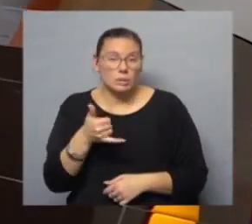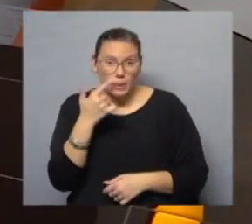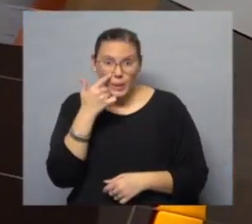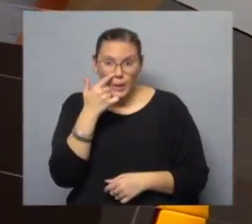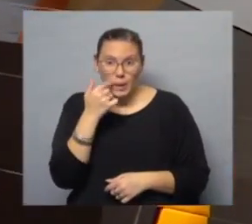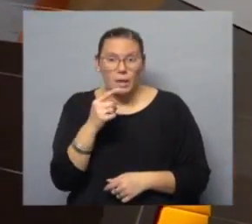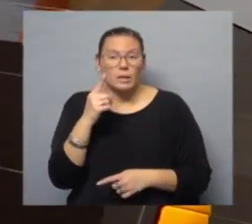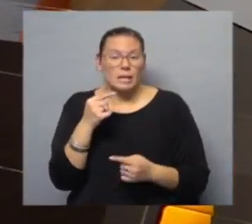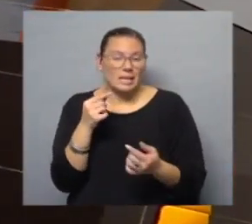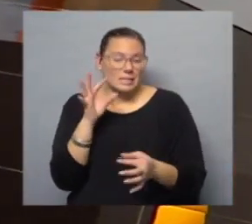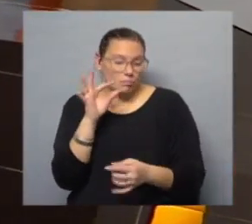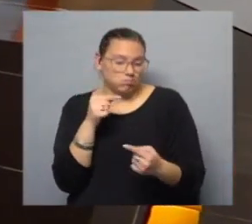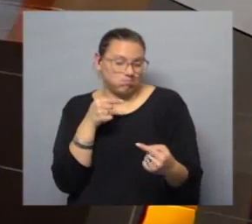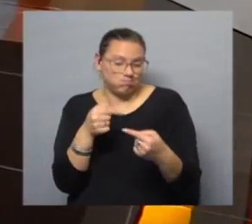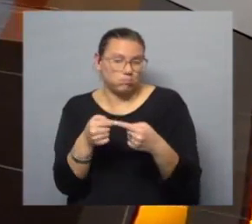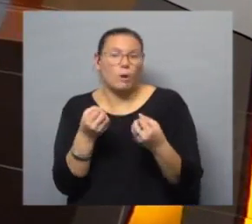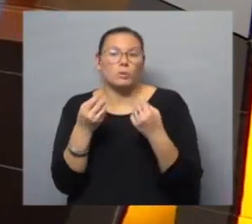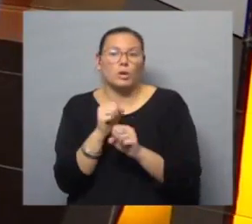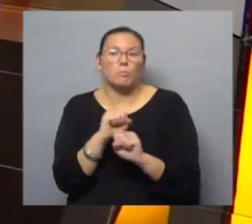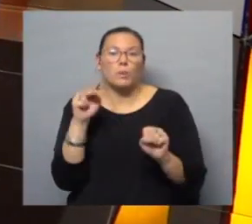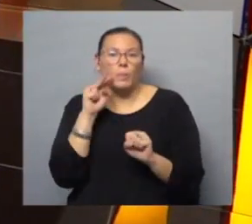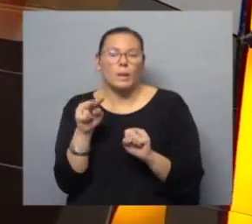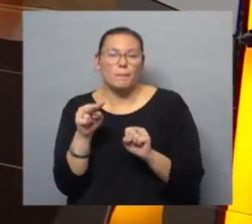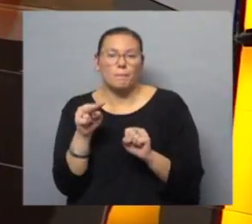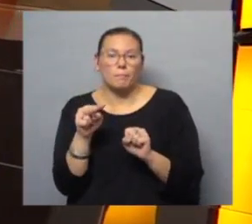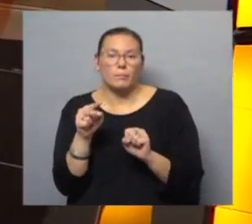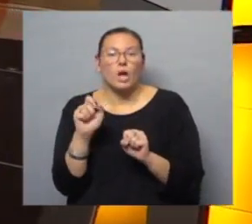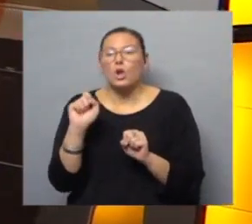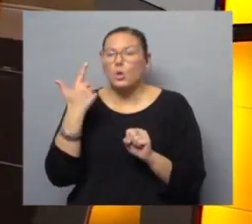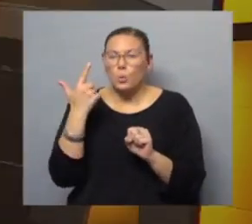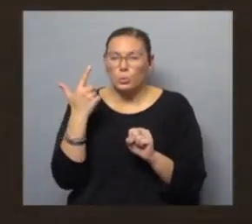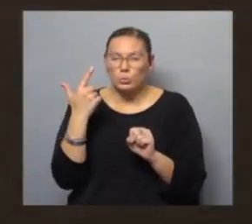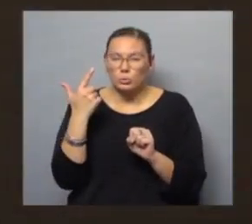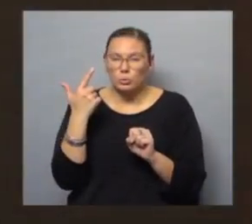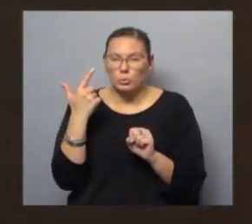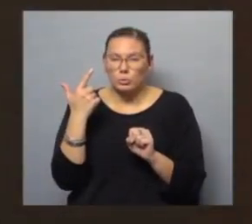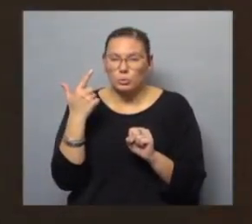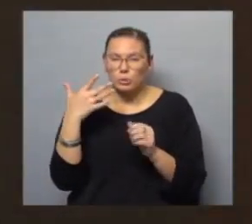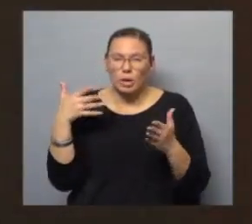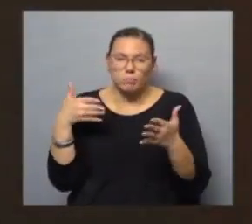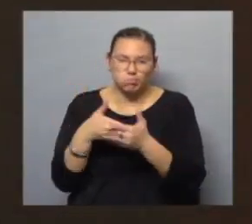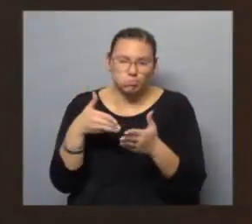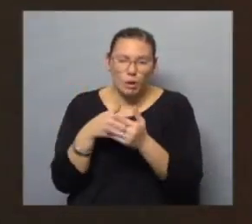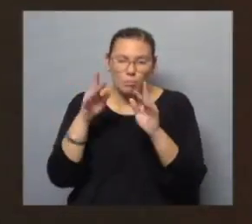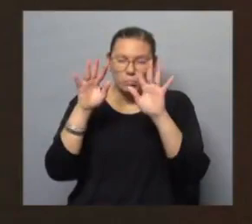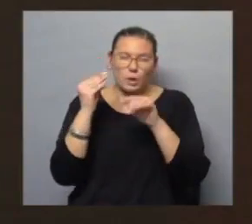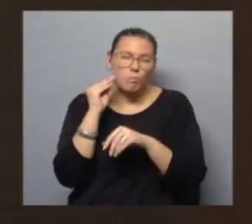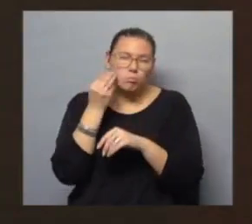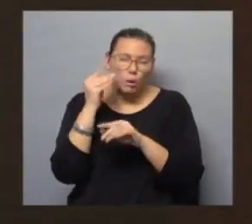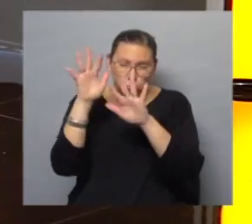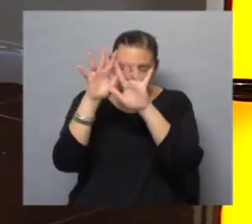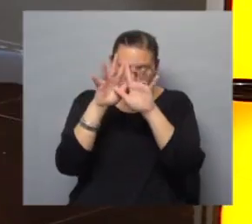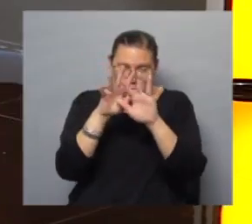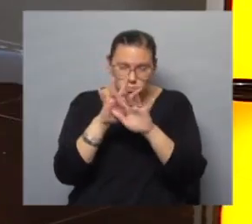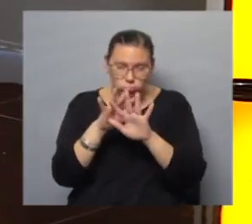esa longitud de onda es útil porque permite observar luz que sería, digamos, obstruida por el polvo